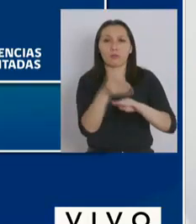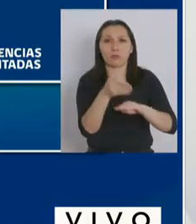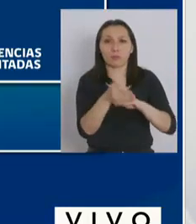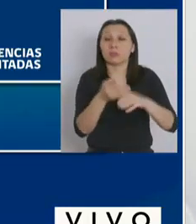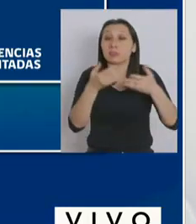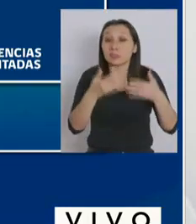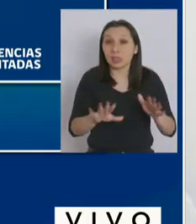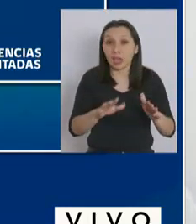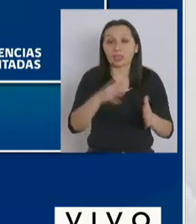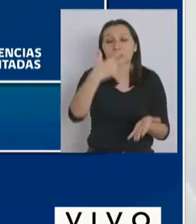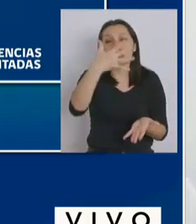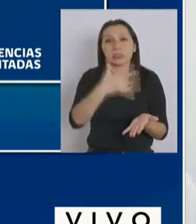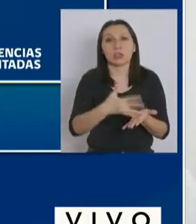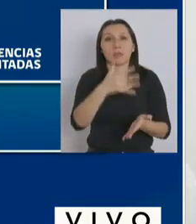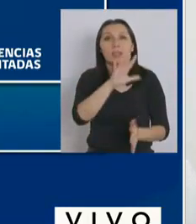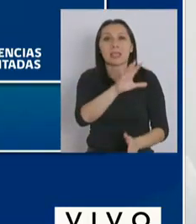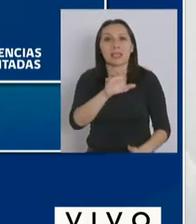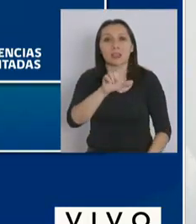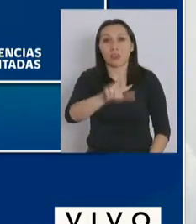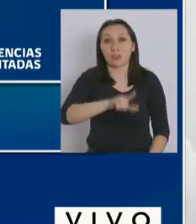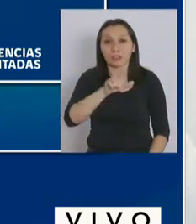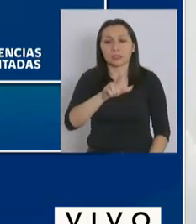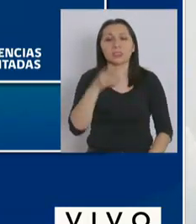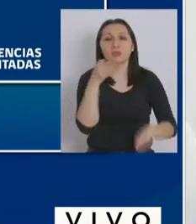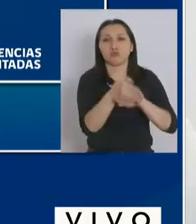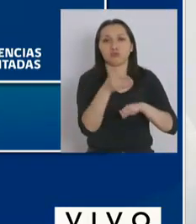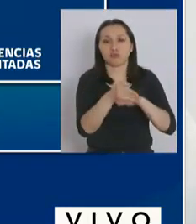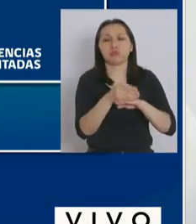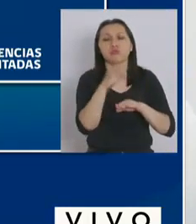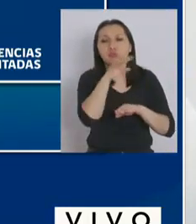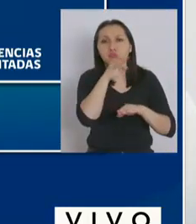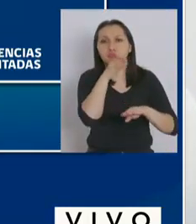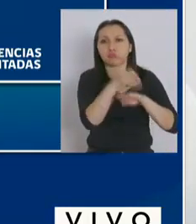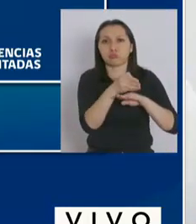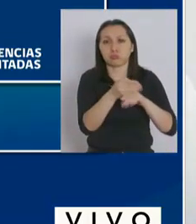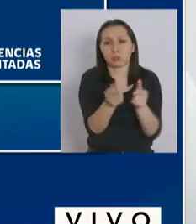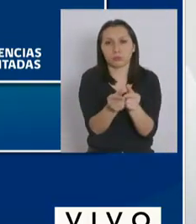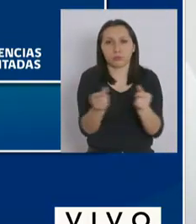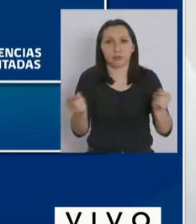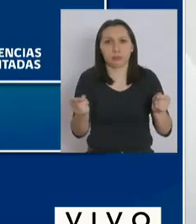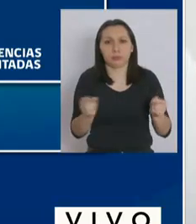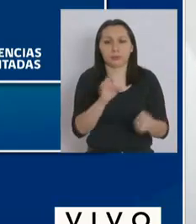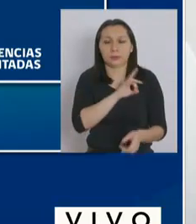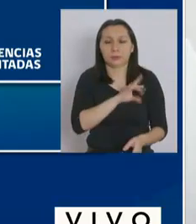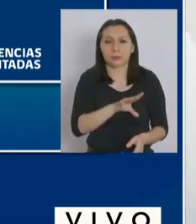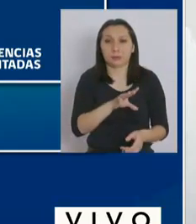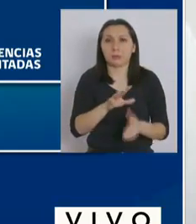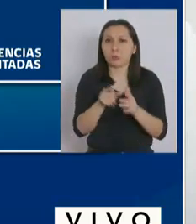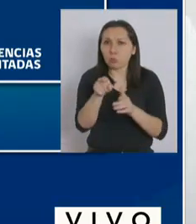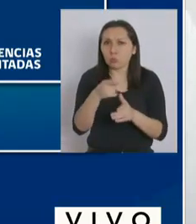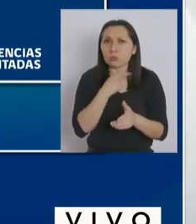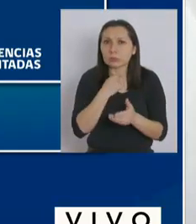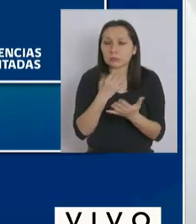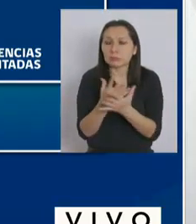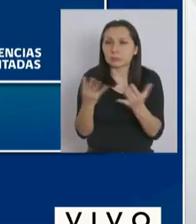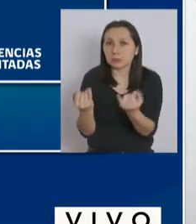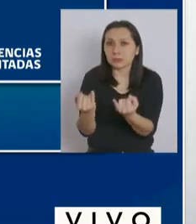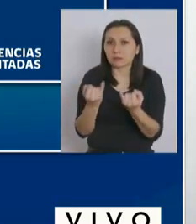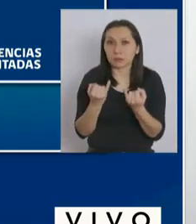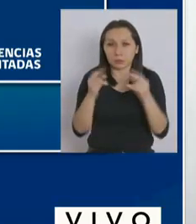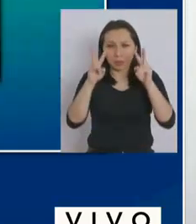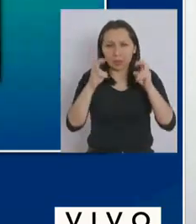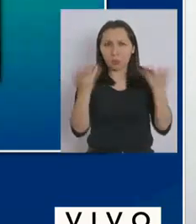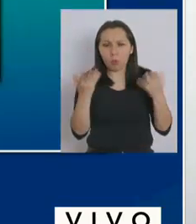cuales 5.517 están ocupados a lo largo de todo el país. Para mayor información en relación